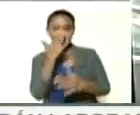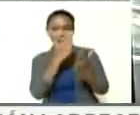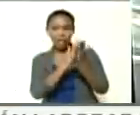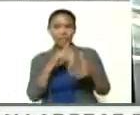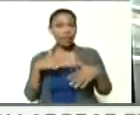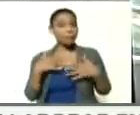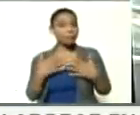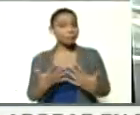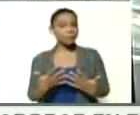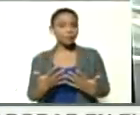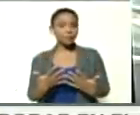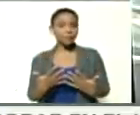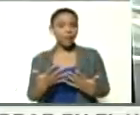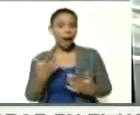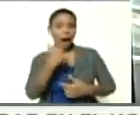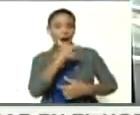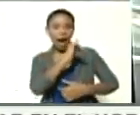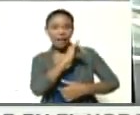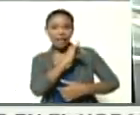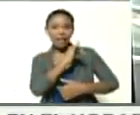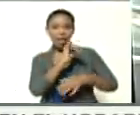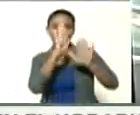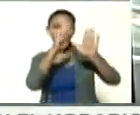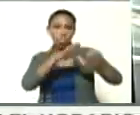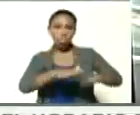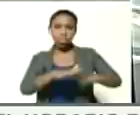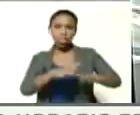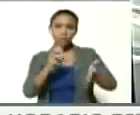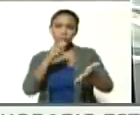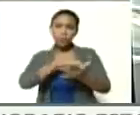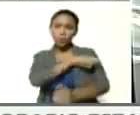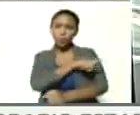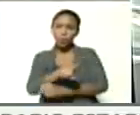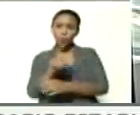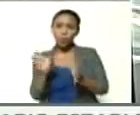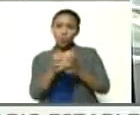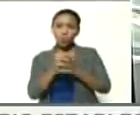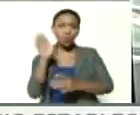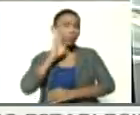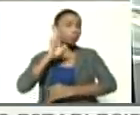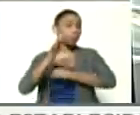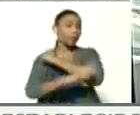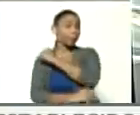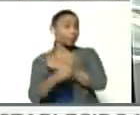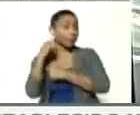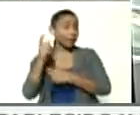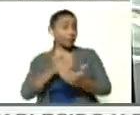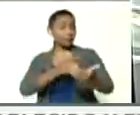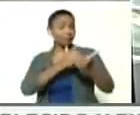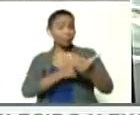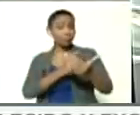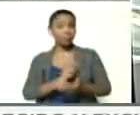frontera están subordinados al mando de los grupos irregulares, de los grupos armados.